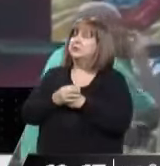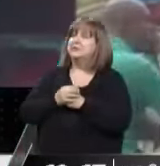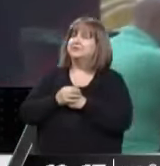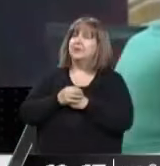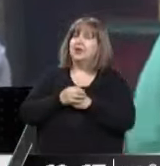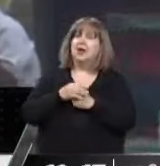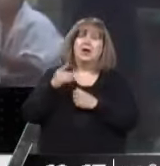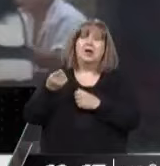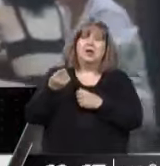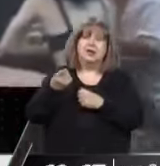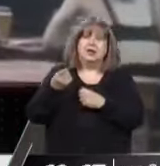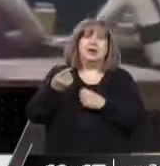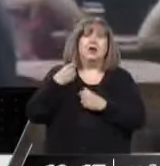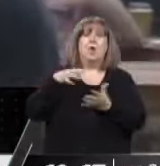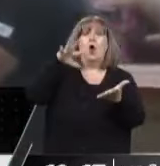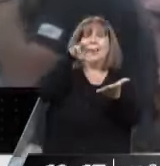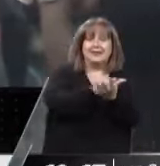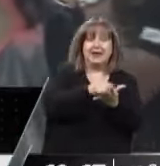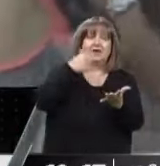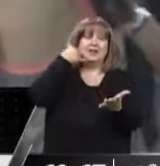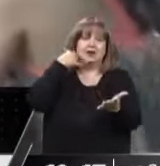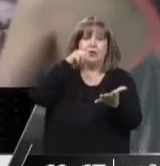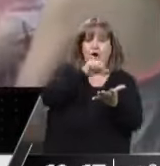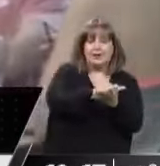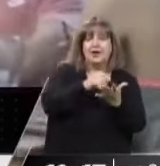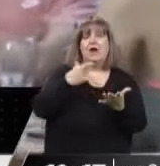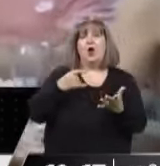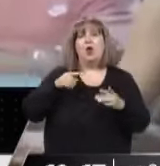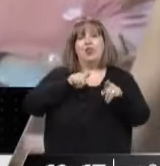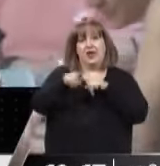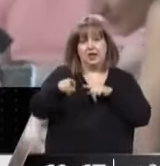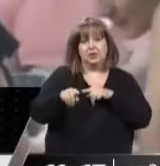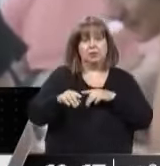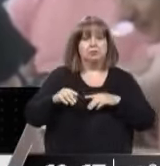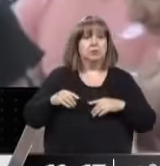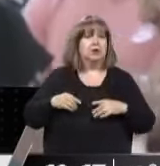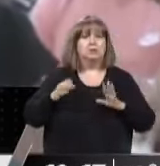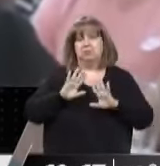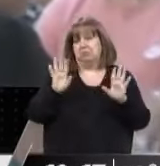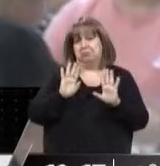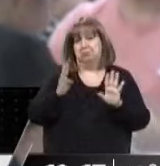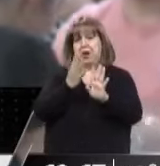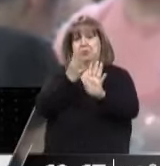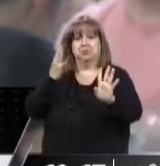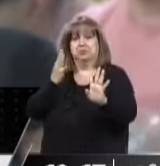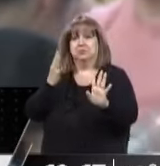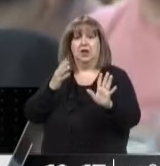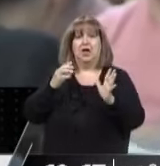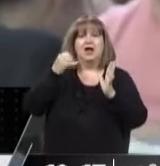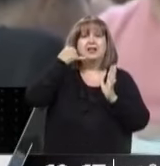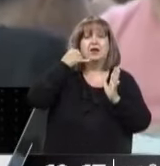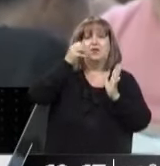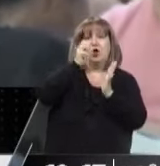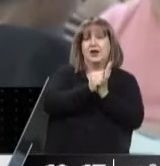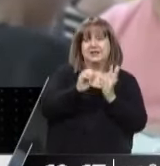a si va a haber que hacer reservas o vienen directamente. Va a ser absolutamente por orden de llegada. No vamos a tomar reservas, ¿sí?, porque